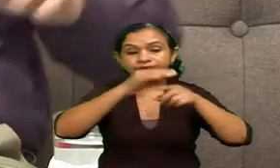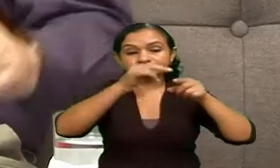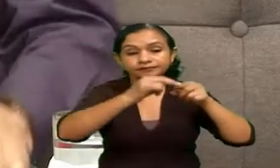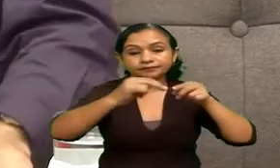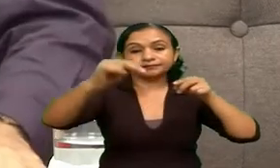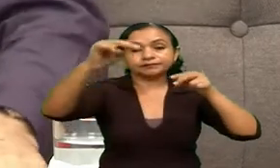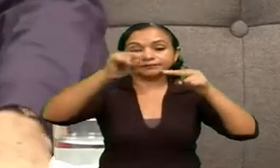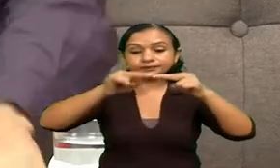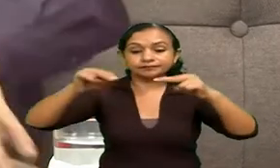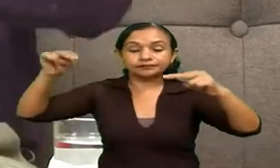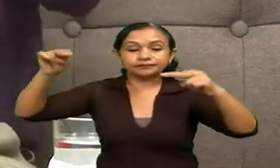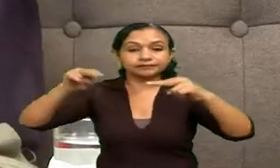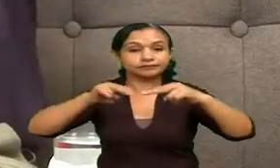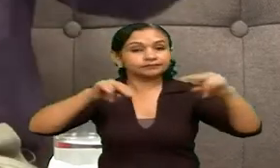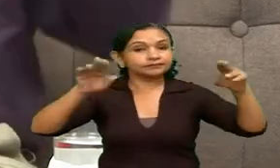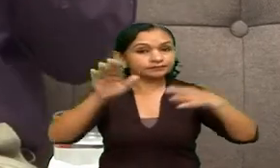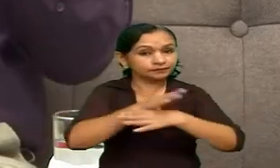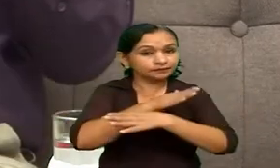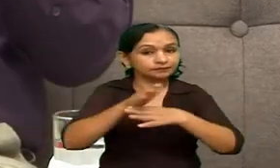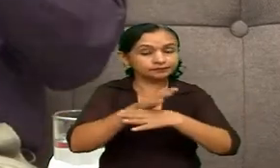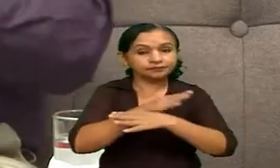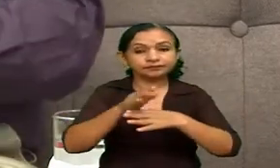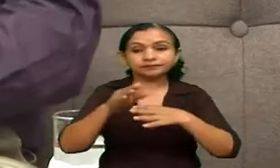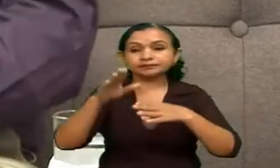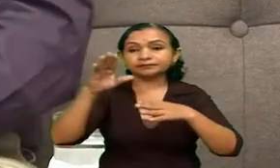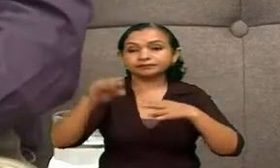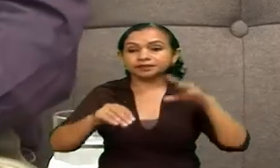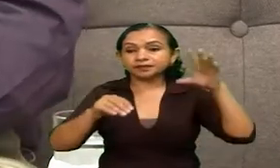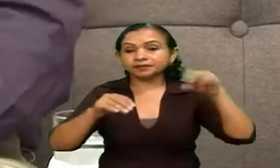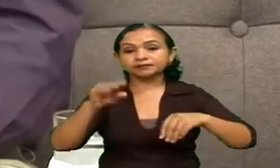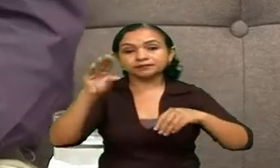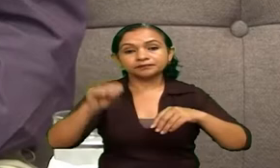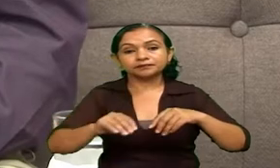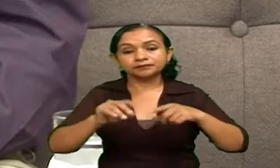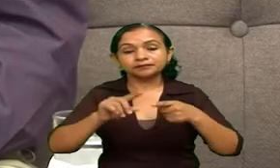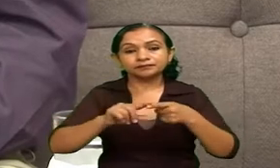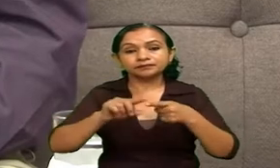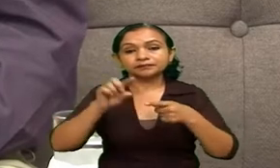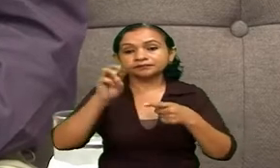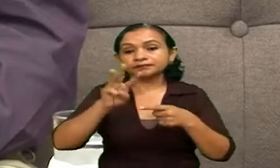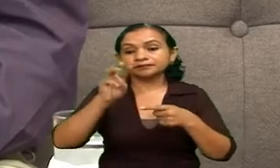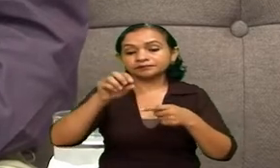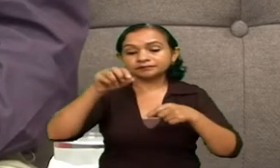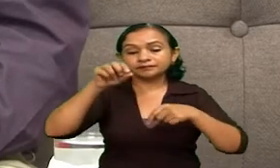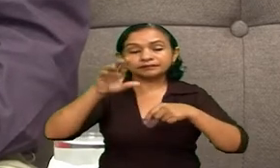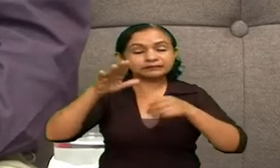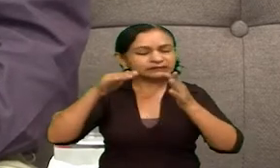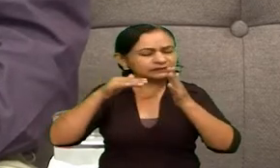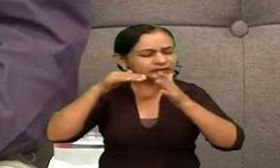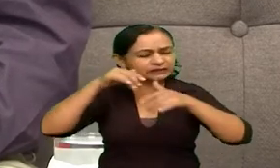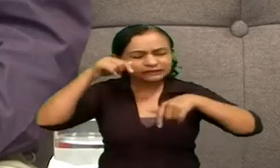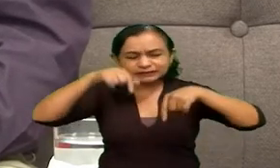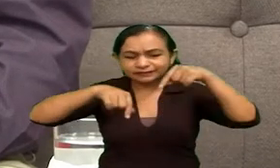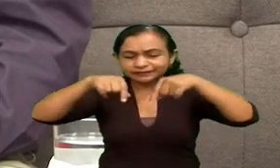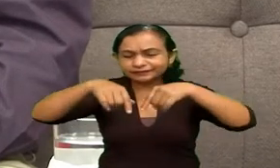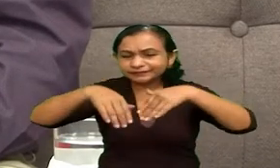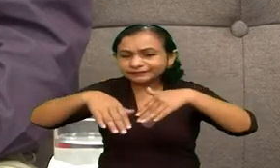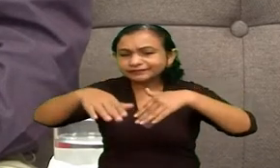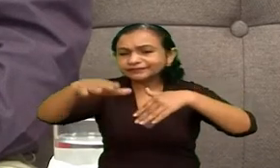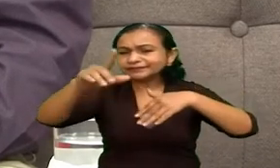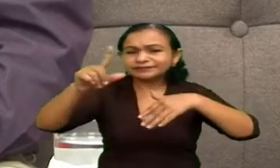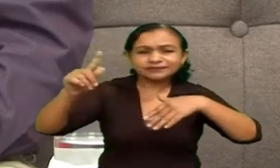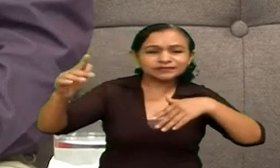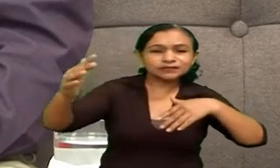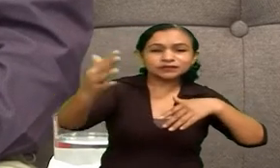¿verdad? Y las líneas que quedan desconectadas son 30.000 kilómetros. Esas son todas las